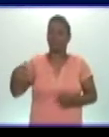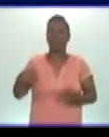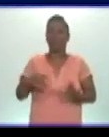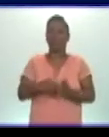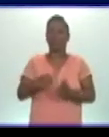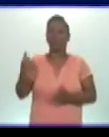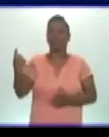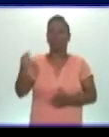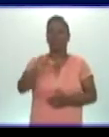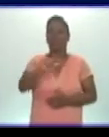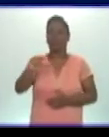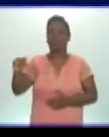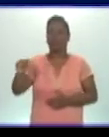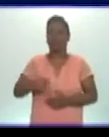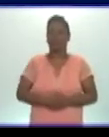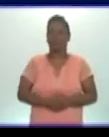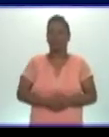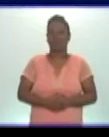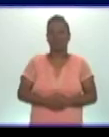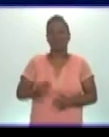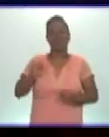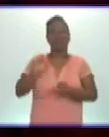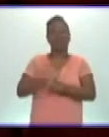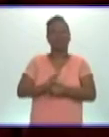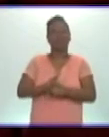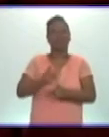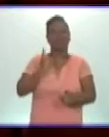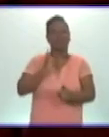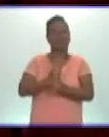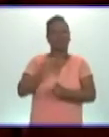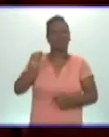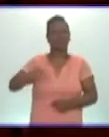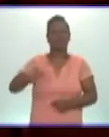monomio. Entonces, comencemos el encuentro de hoy